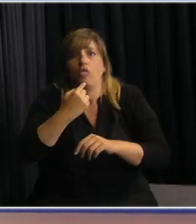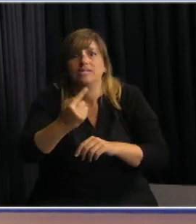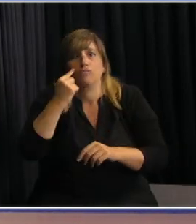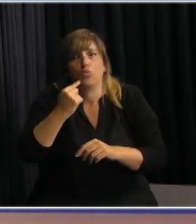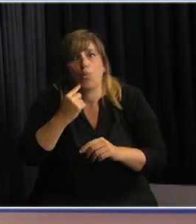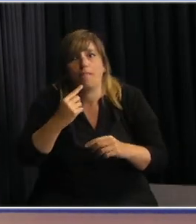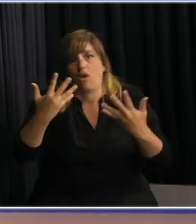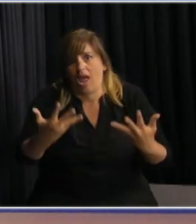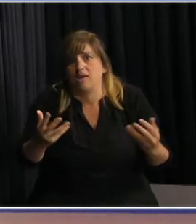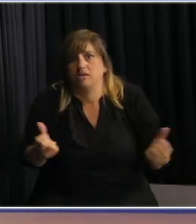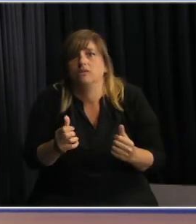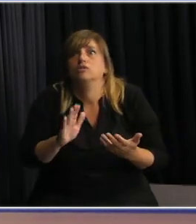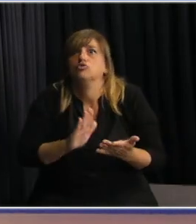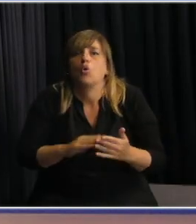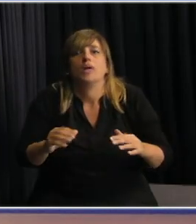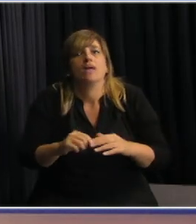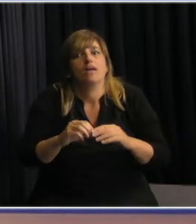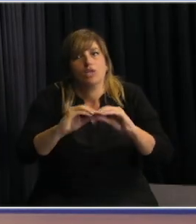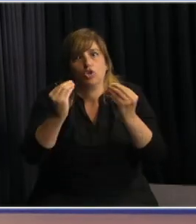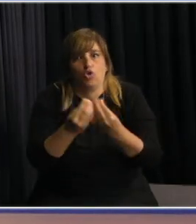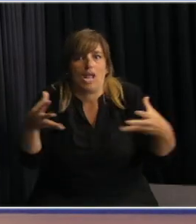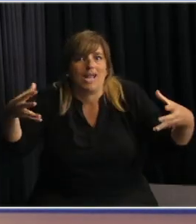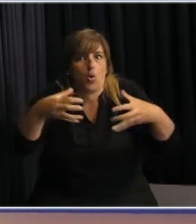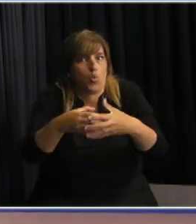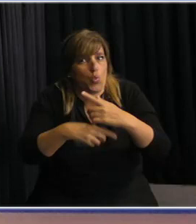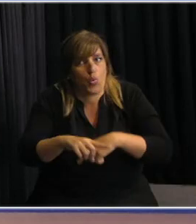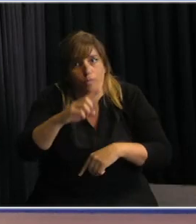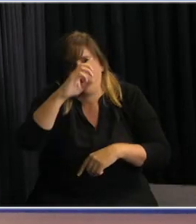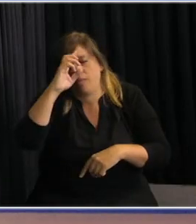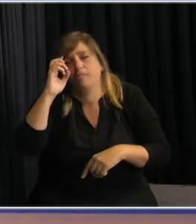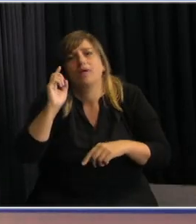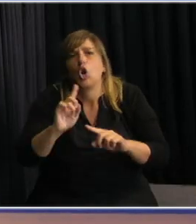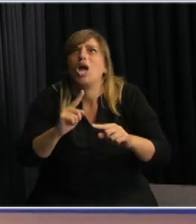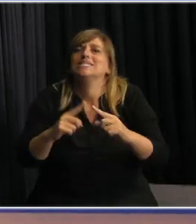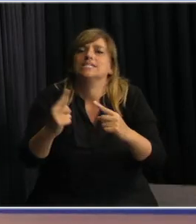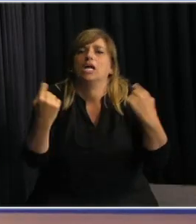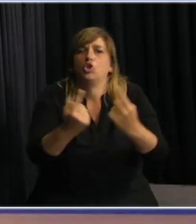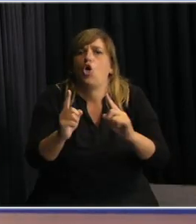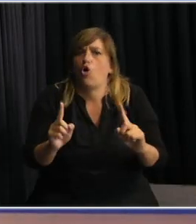estamos haciendo, es sobre el universo de esos grupos. Que no quiere decir que todos se presenten